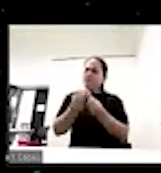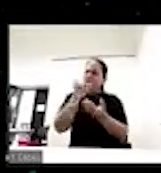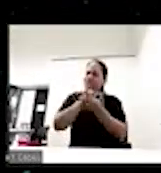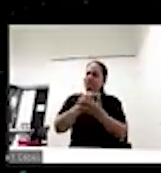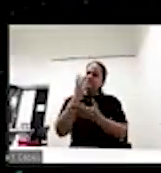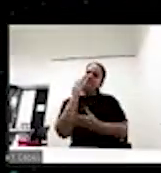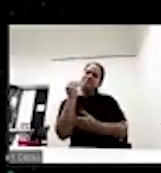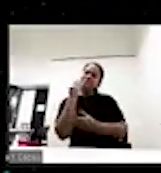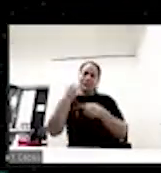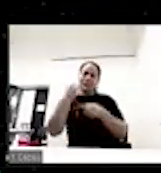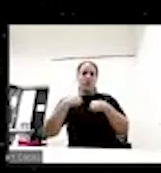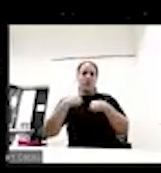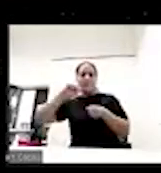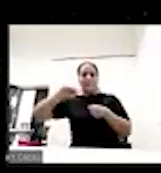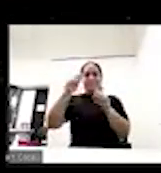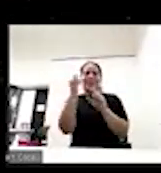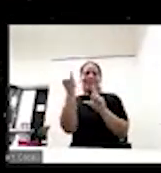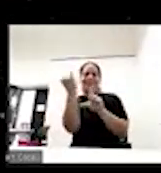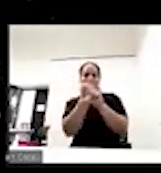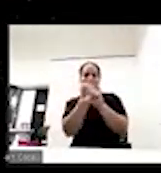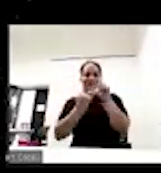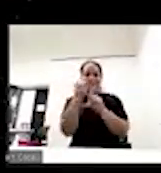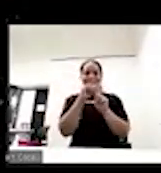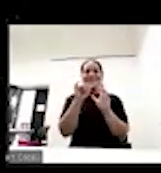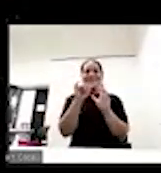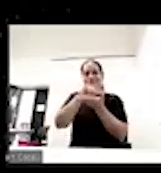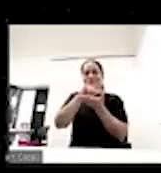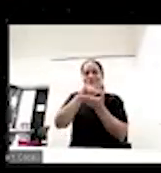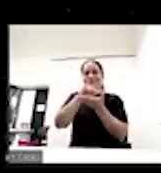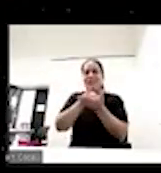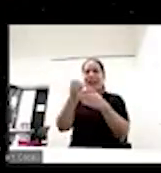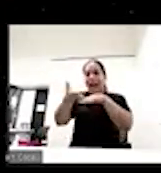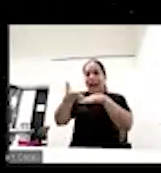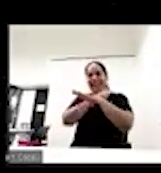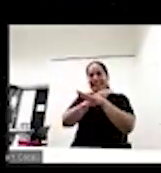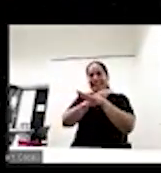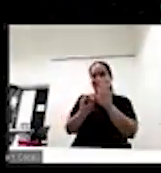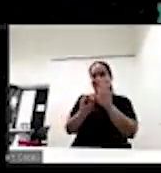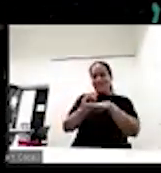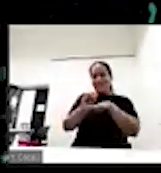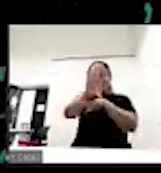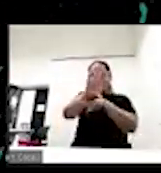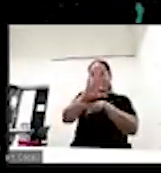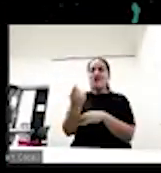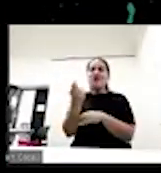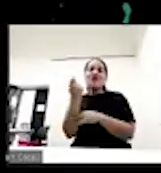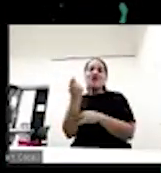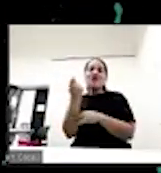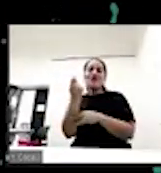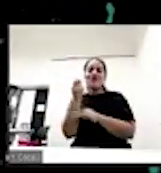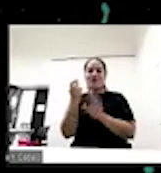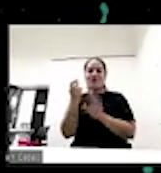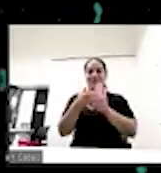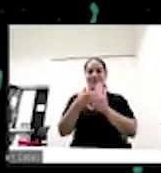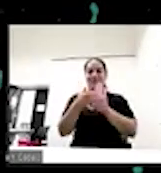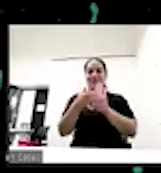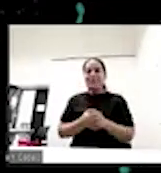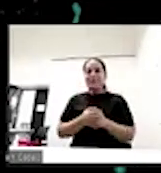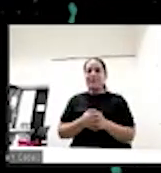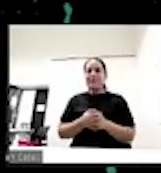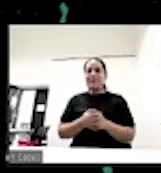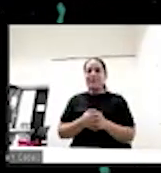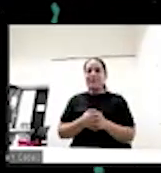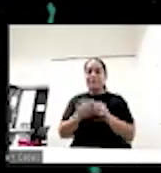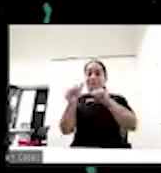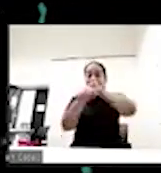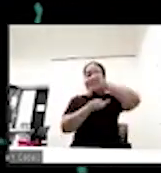primer dibujo, que fue el dibujo que vieron hace unos minutitos. Y mi curiosidad